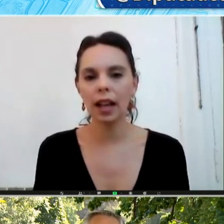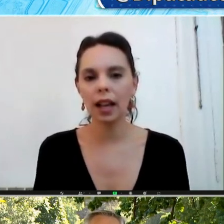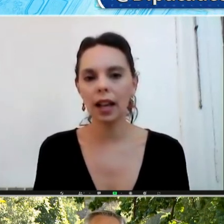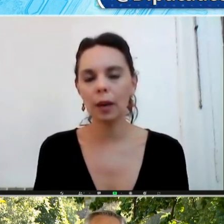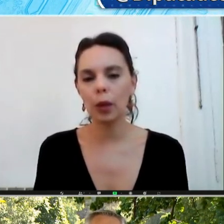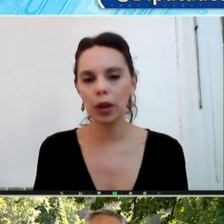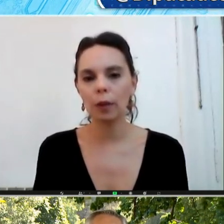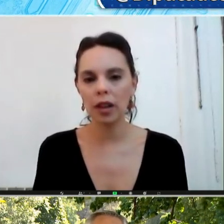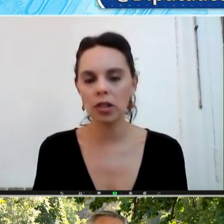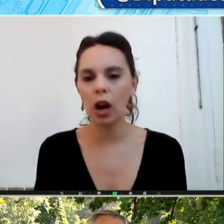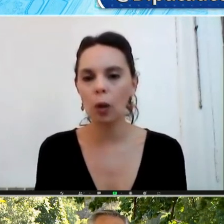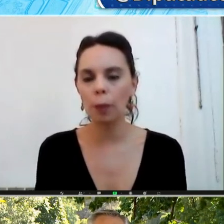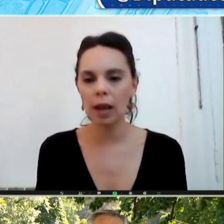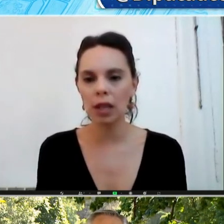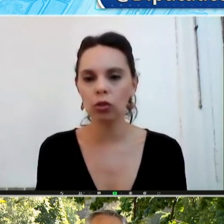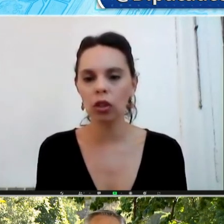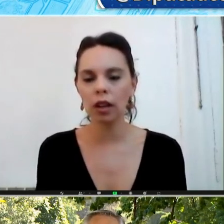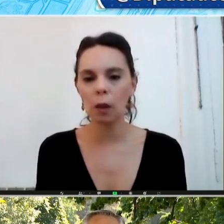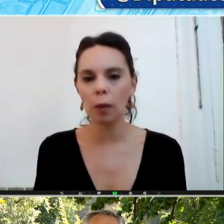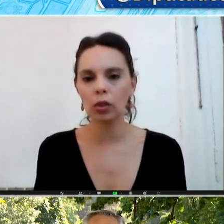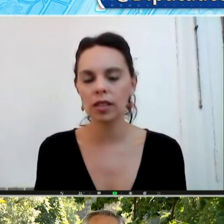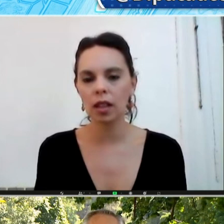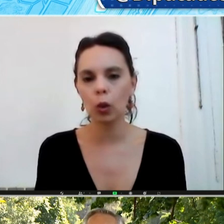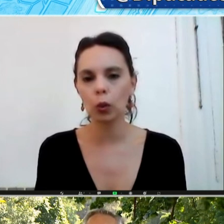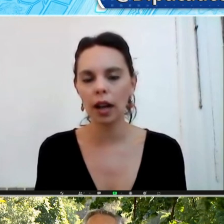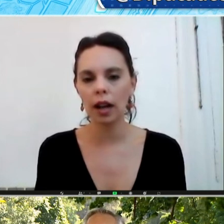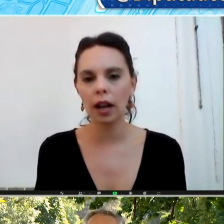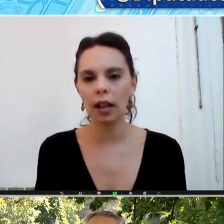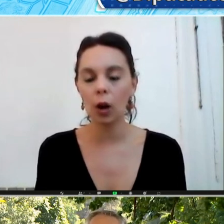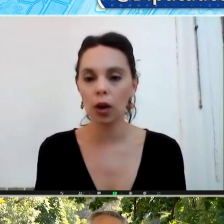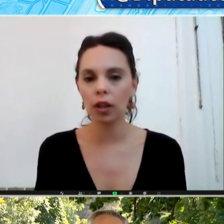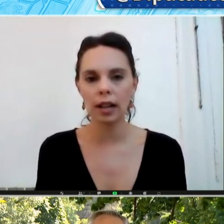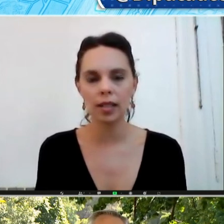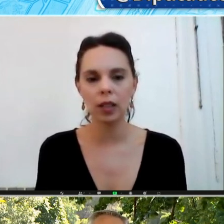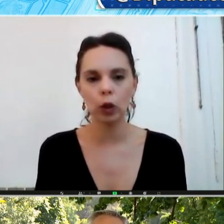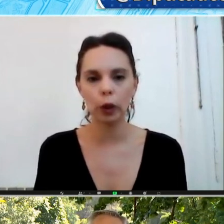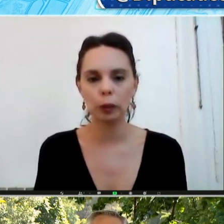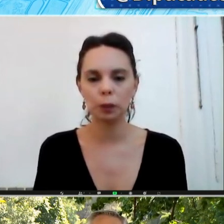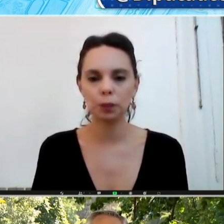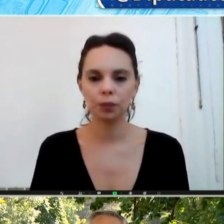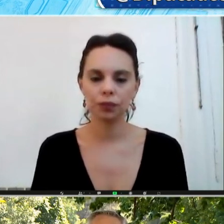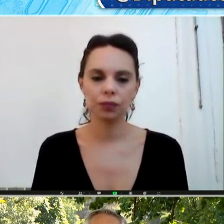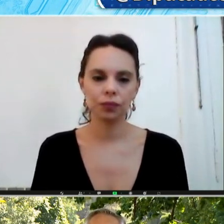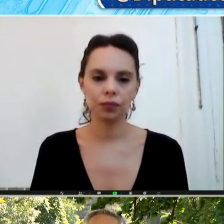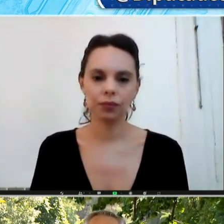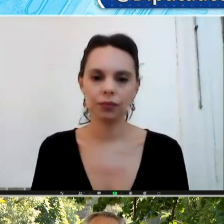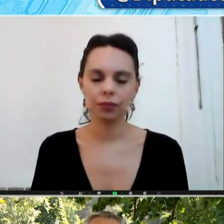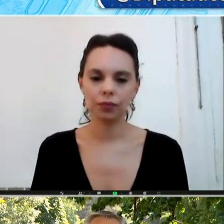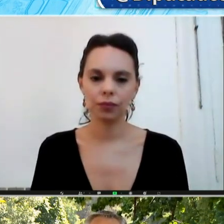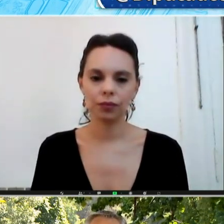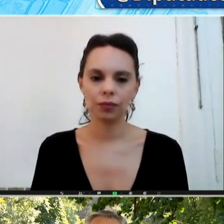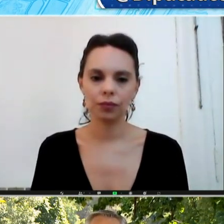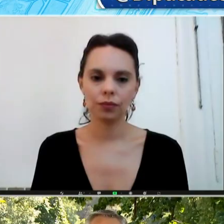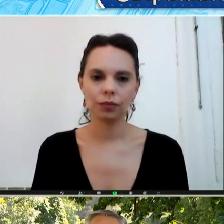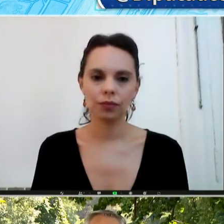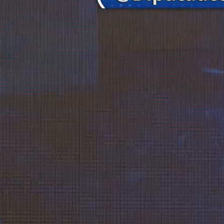que haya un acompañamiento en el momento que se discuta el acuerdo en el recinto, ¿no? Perfecto, Gaby Vulcano, que